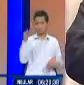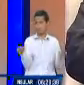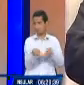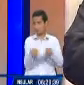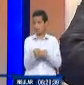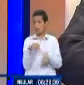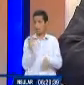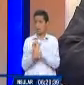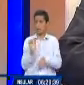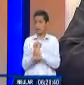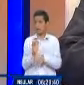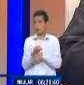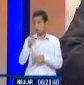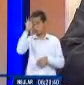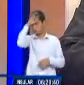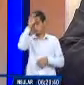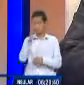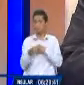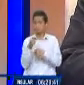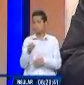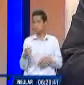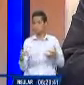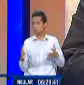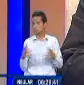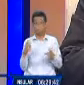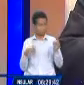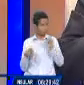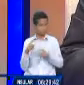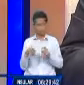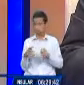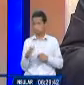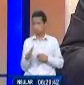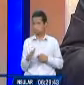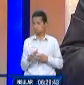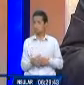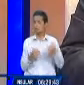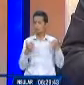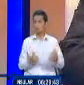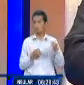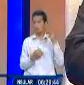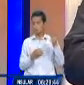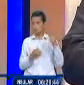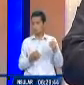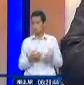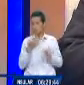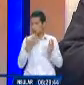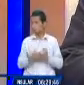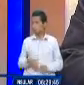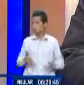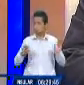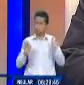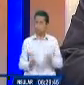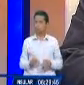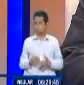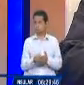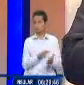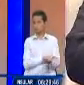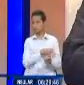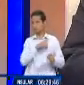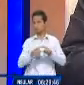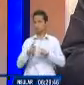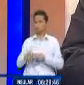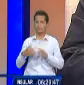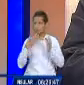ecuador nos falta mucho hacer trabajo prospectivo y exploración tenemos información por supuesto las reservas que tenemos de los proyectos que están más avanzados